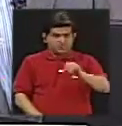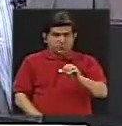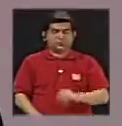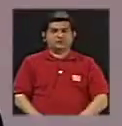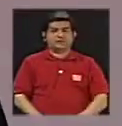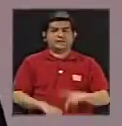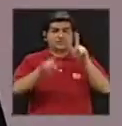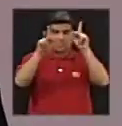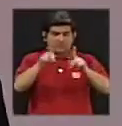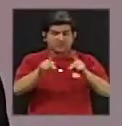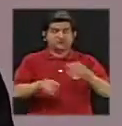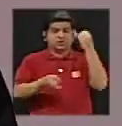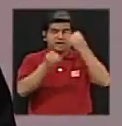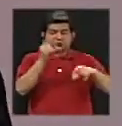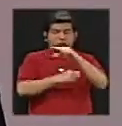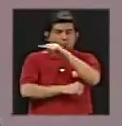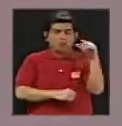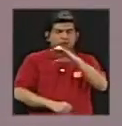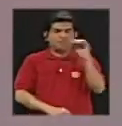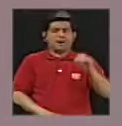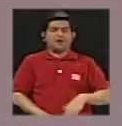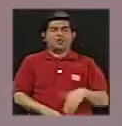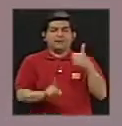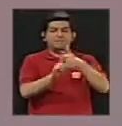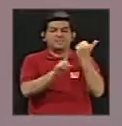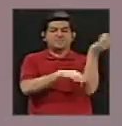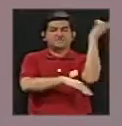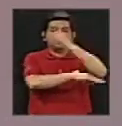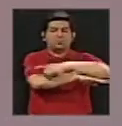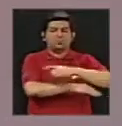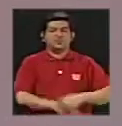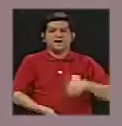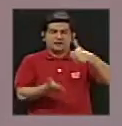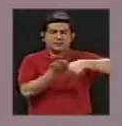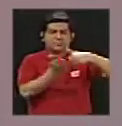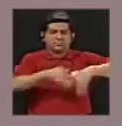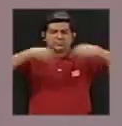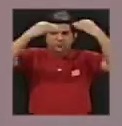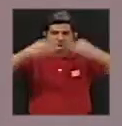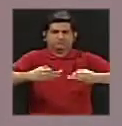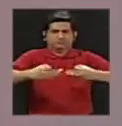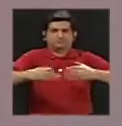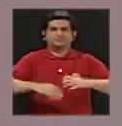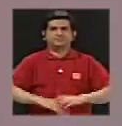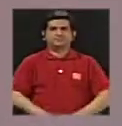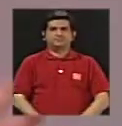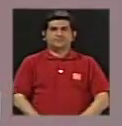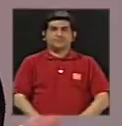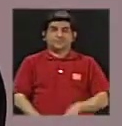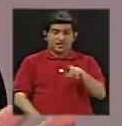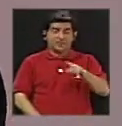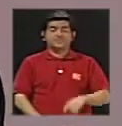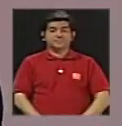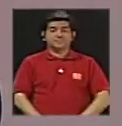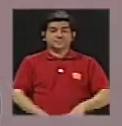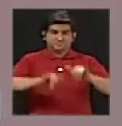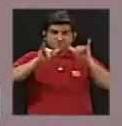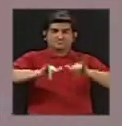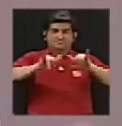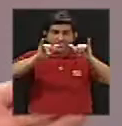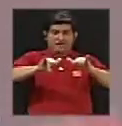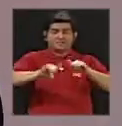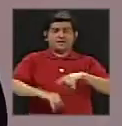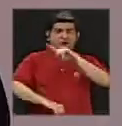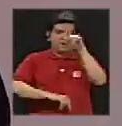que se decidió en la última semana o el propio día de las elecciones. Es decir, es consistente con